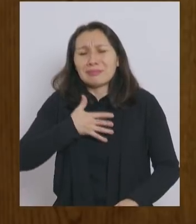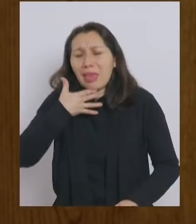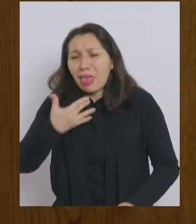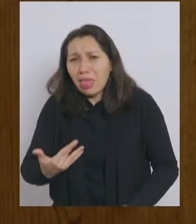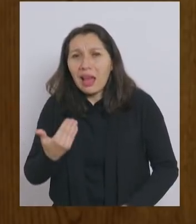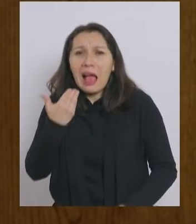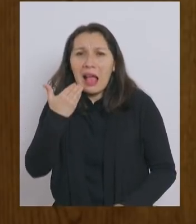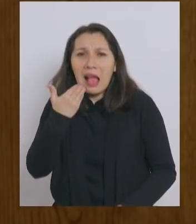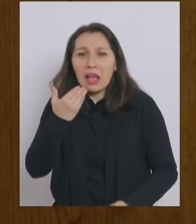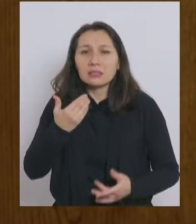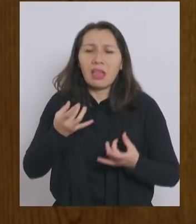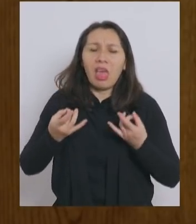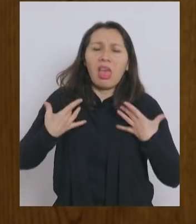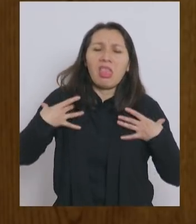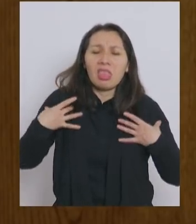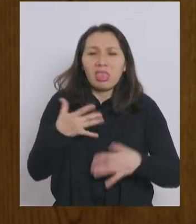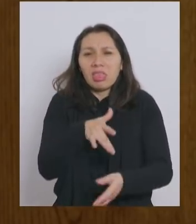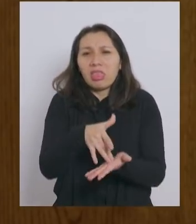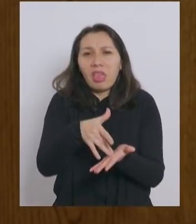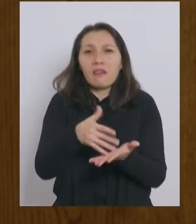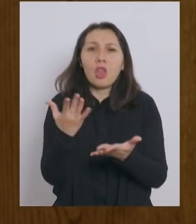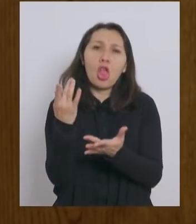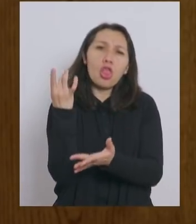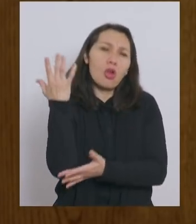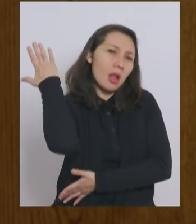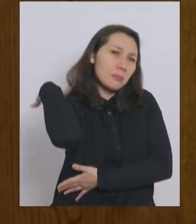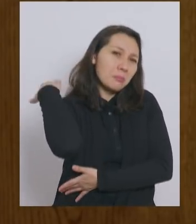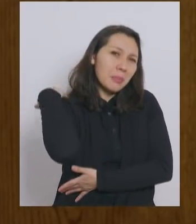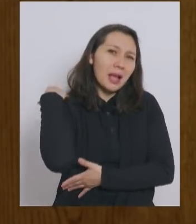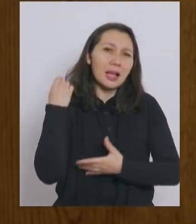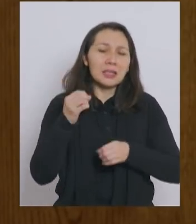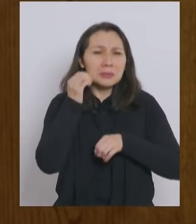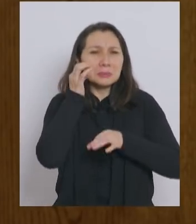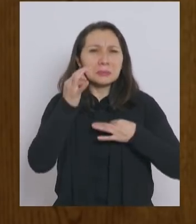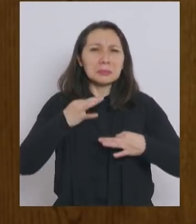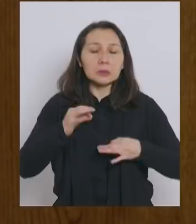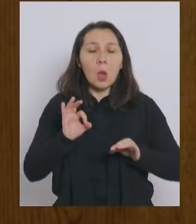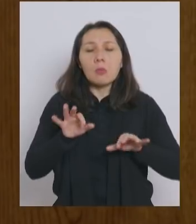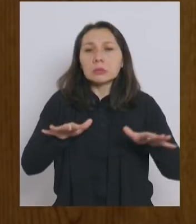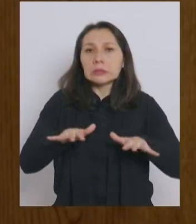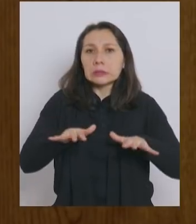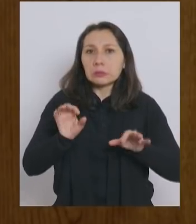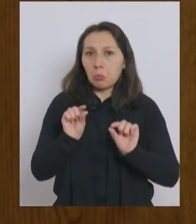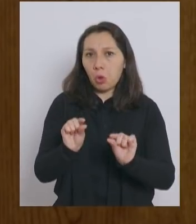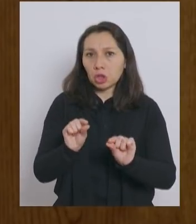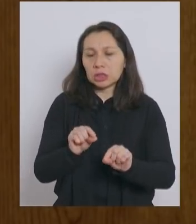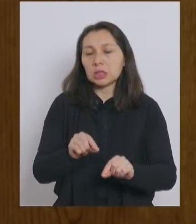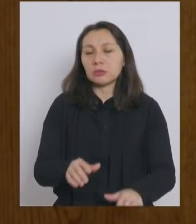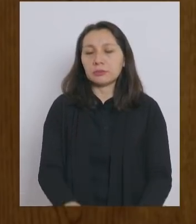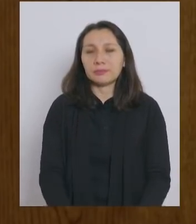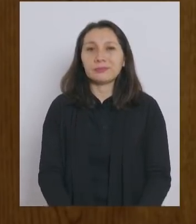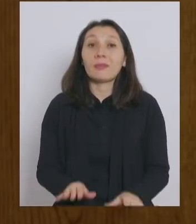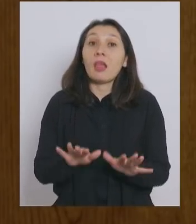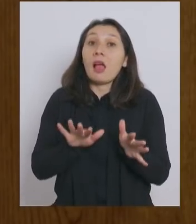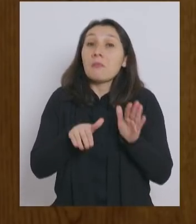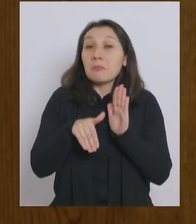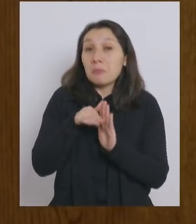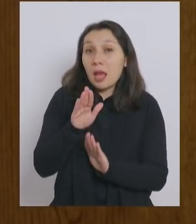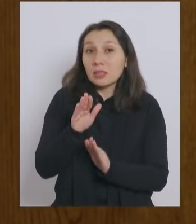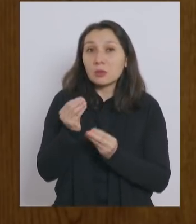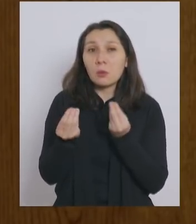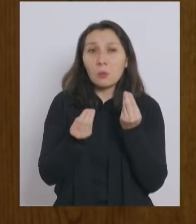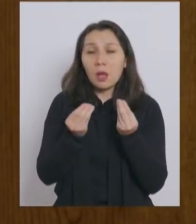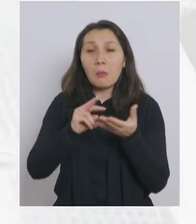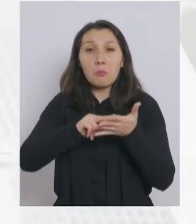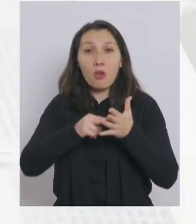debilidad muscular, dolor de espalda, hiperhidrosis y algunos temblores. La mayoría de los eventos